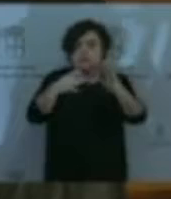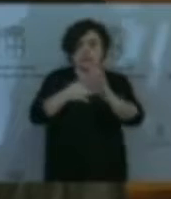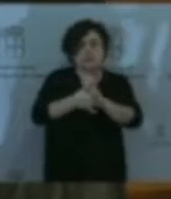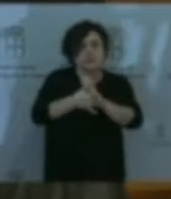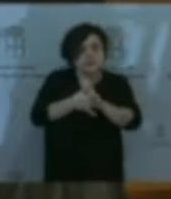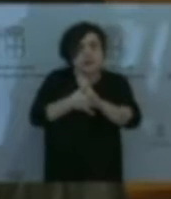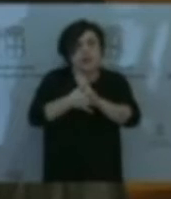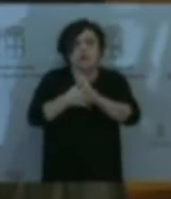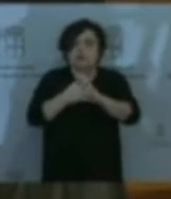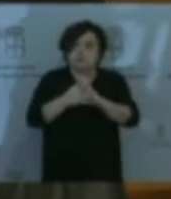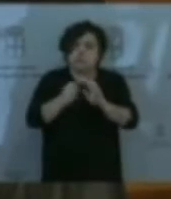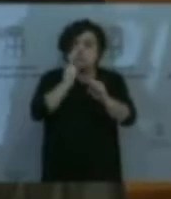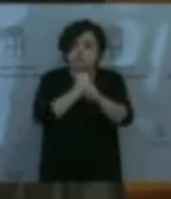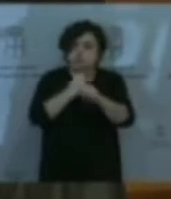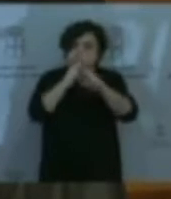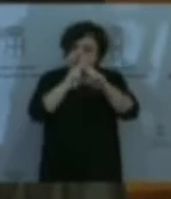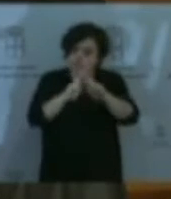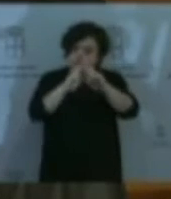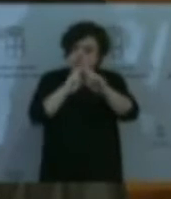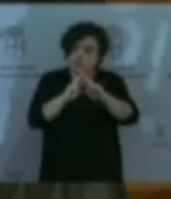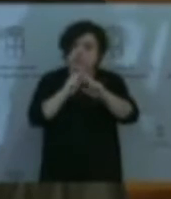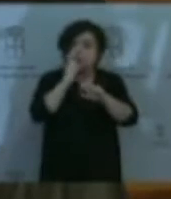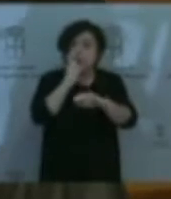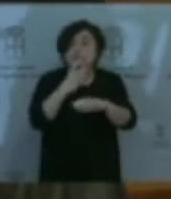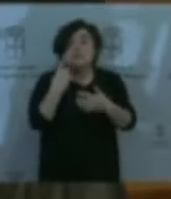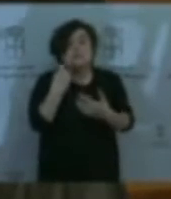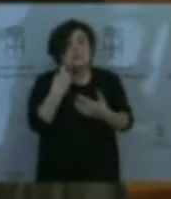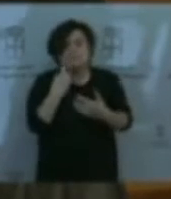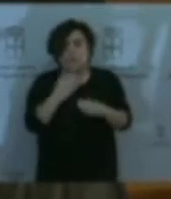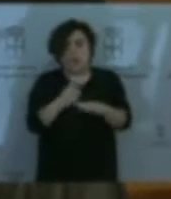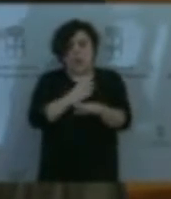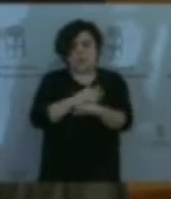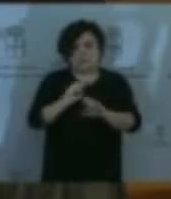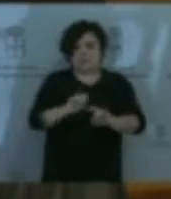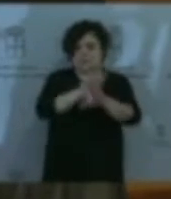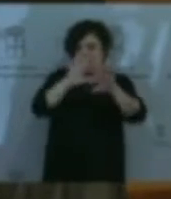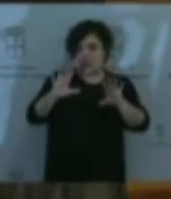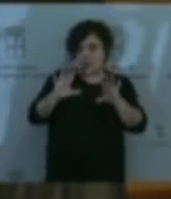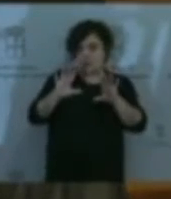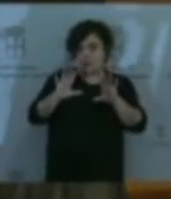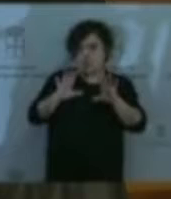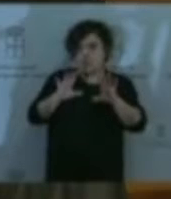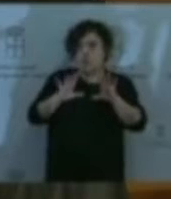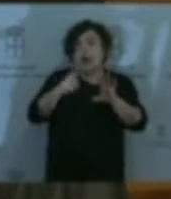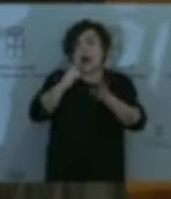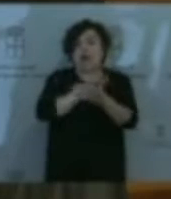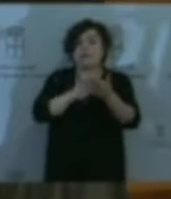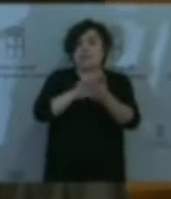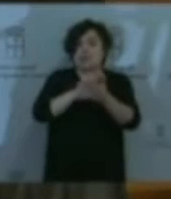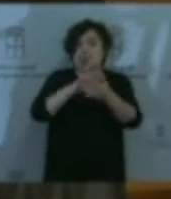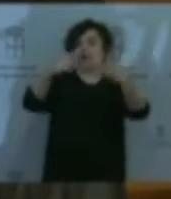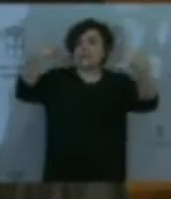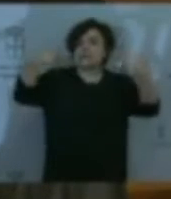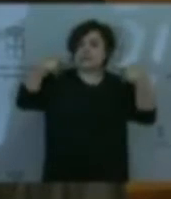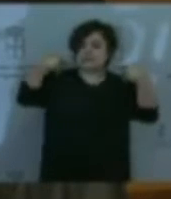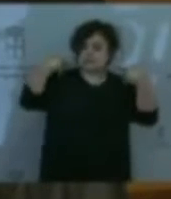tenemos que hacer una aclaración previa respecto de las competencias y seguramente después podremos avanzar también en cuáles son las cuestiones que tienen